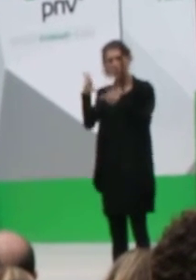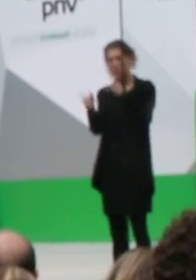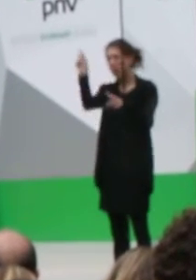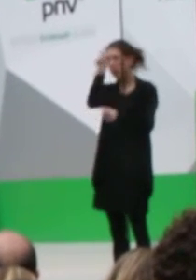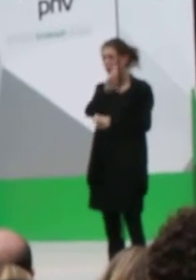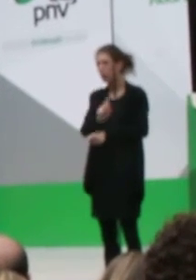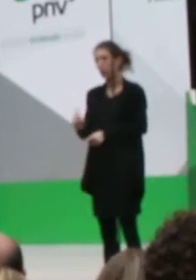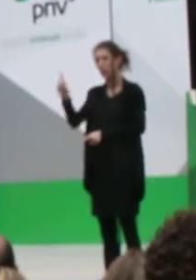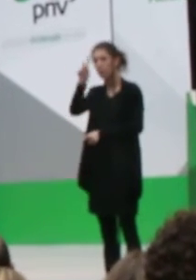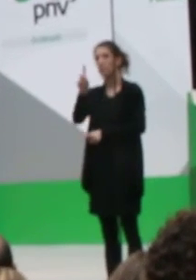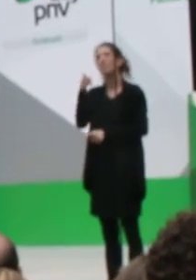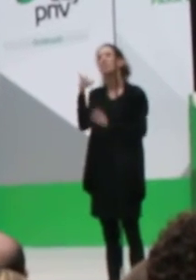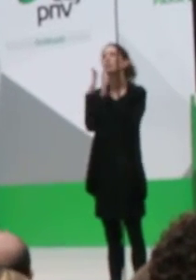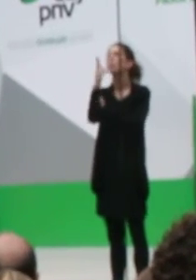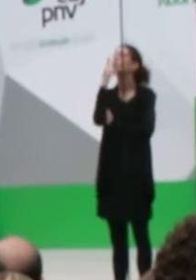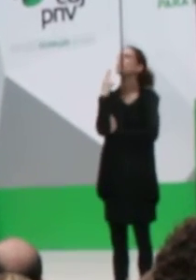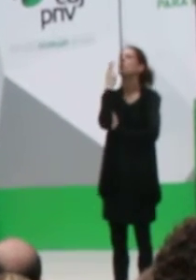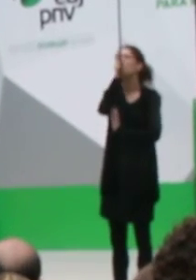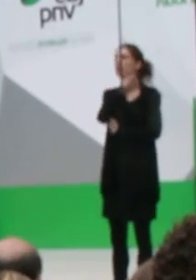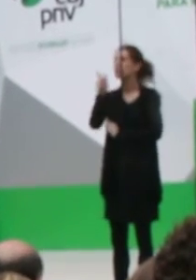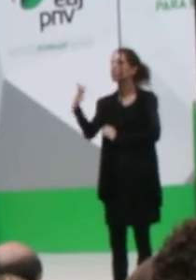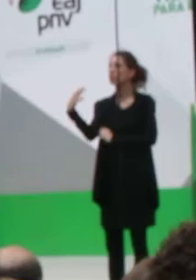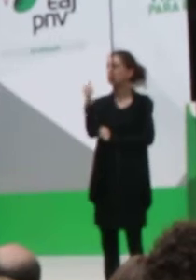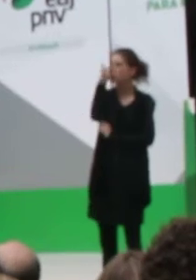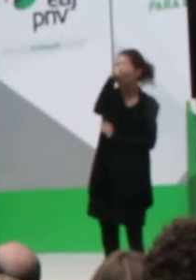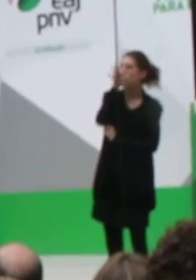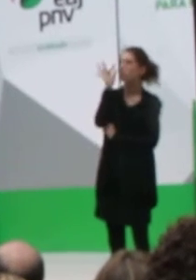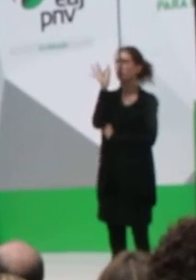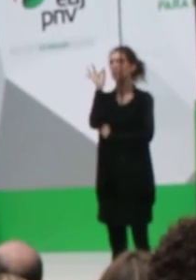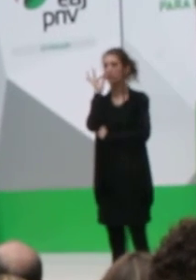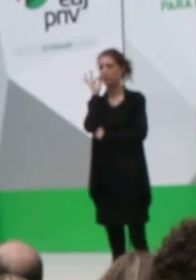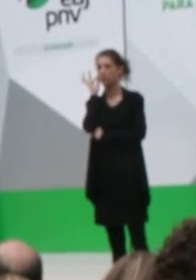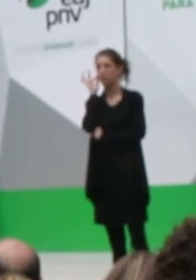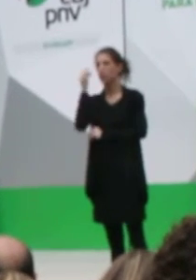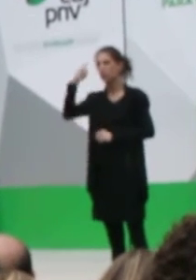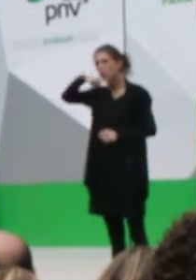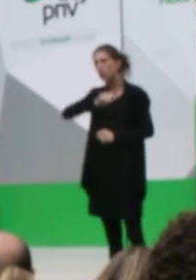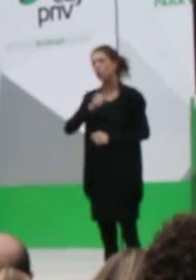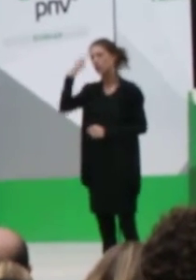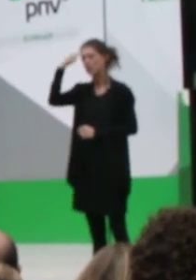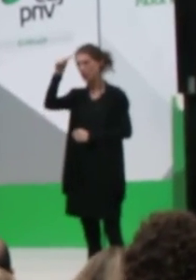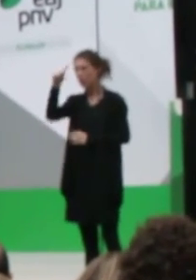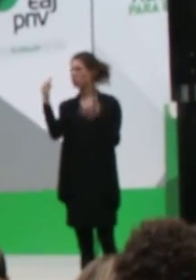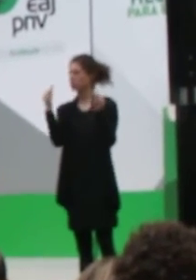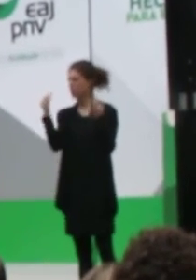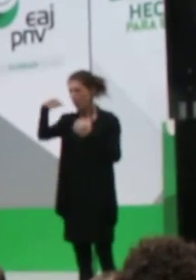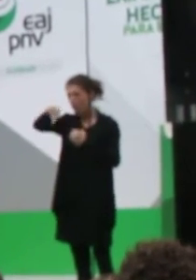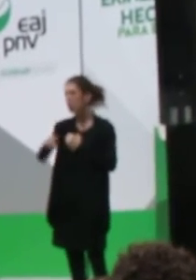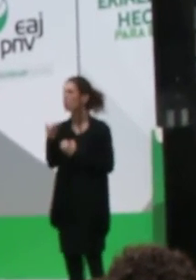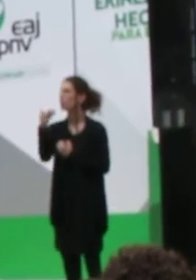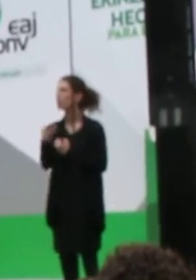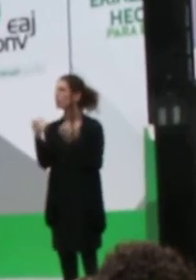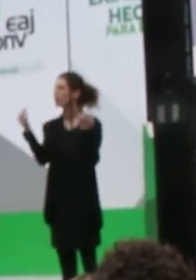compromete a todas y todos, porque creemos en ello. Sabemos cuál es el valor de la acción local, de la acción